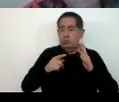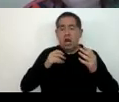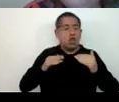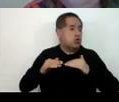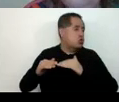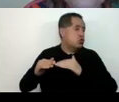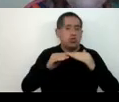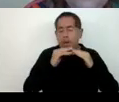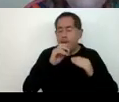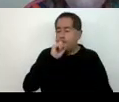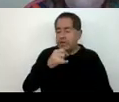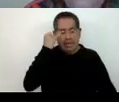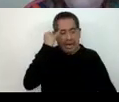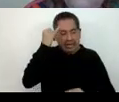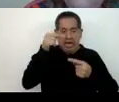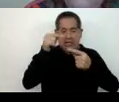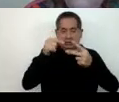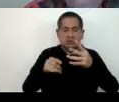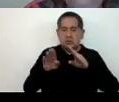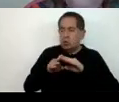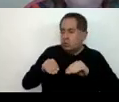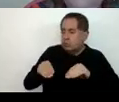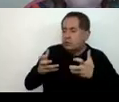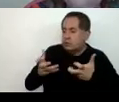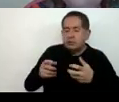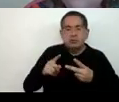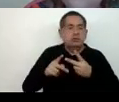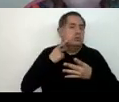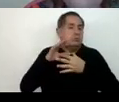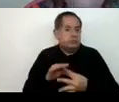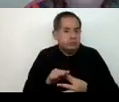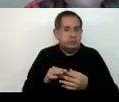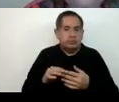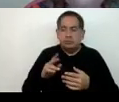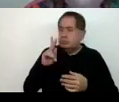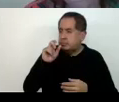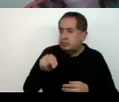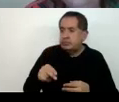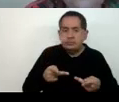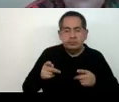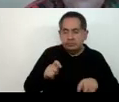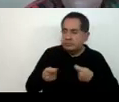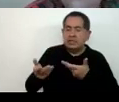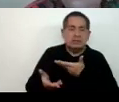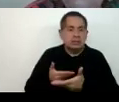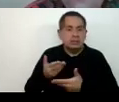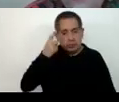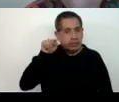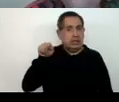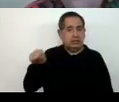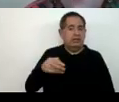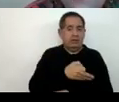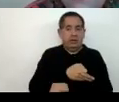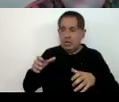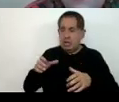los principios, criterios de operación, políticas, estrategias para la prestación de los servicios de planificación familiar en